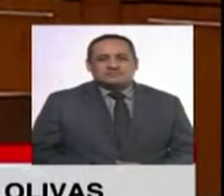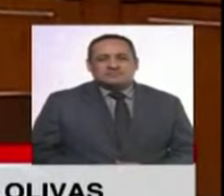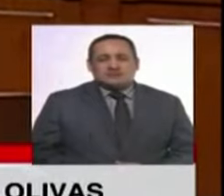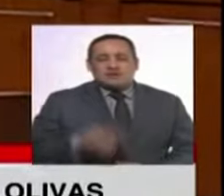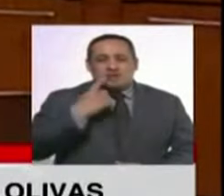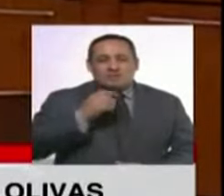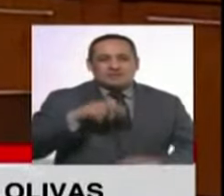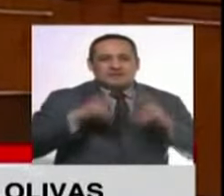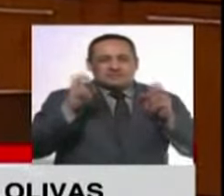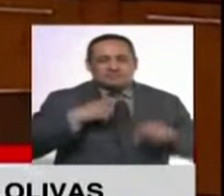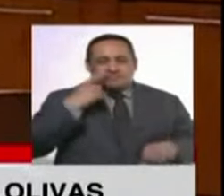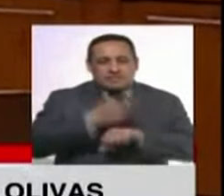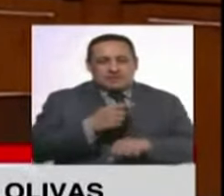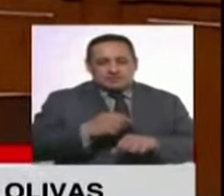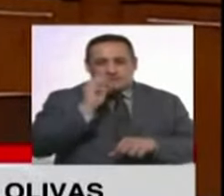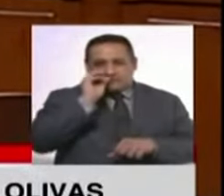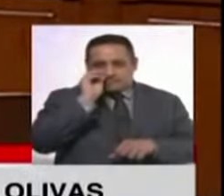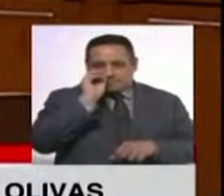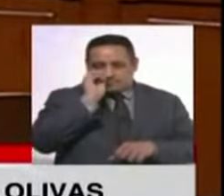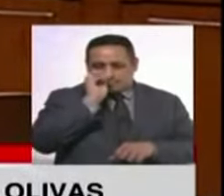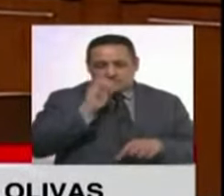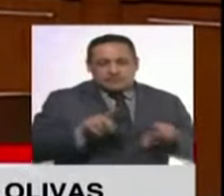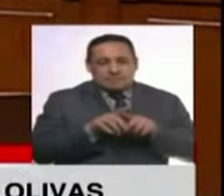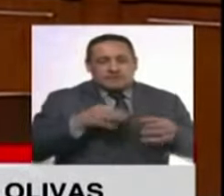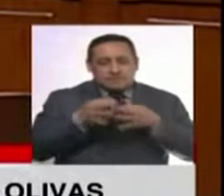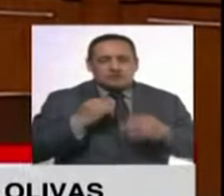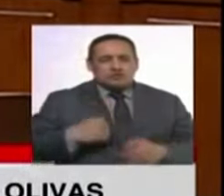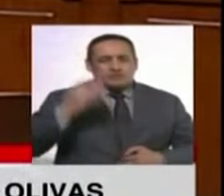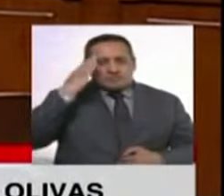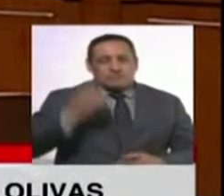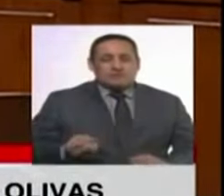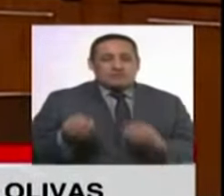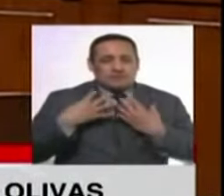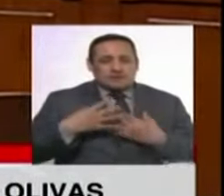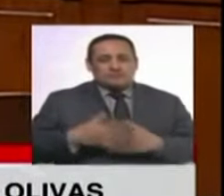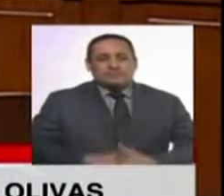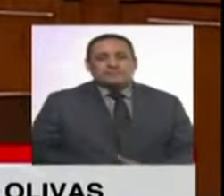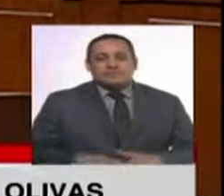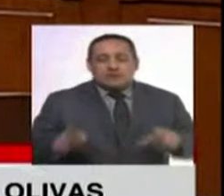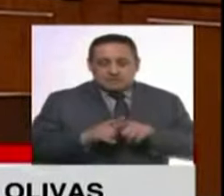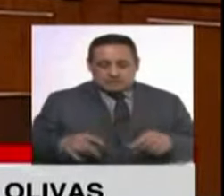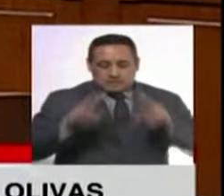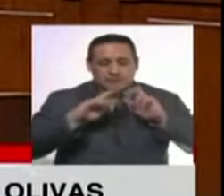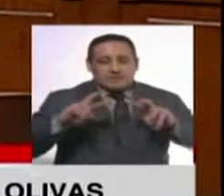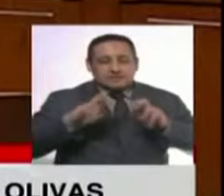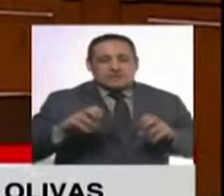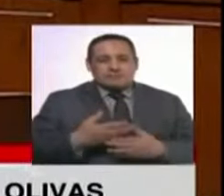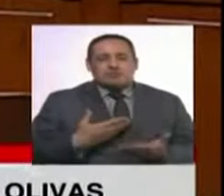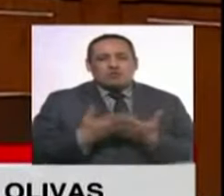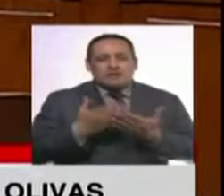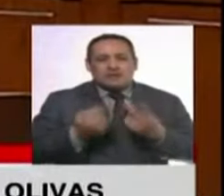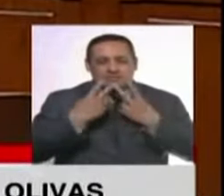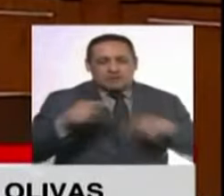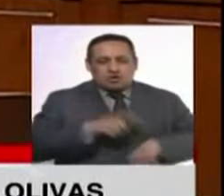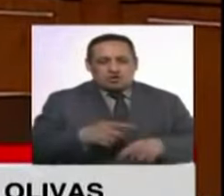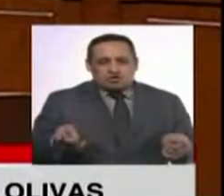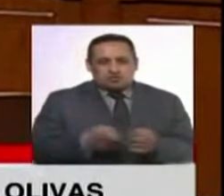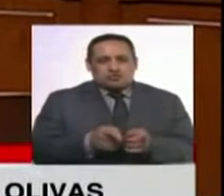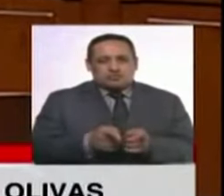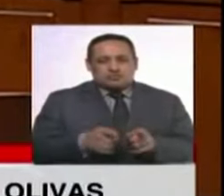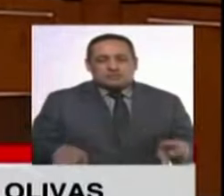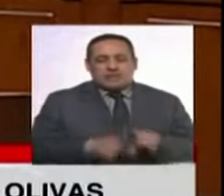Pero referente a la amenaza un periodista tomado conocimiento se va a investigar el más corto plazo